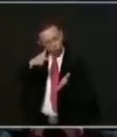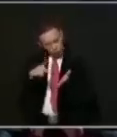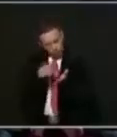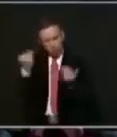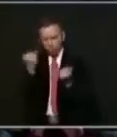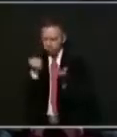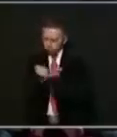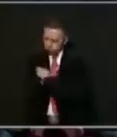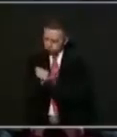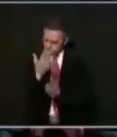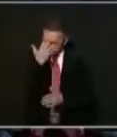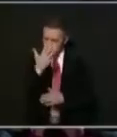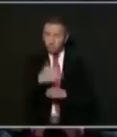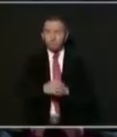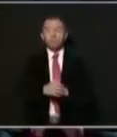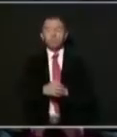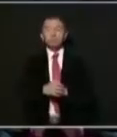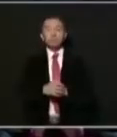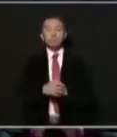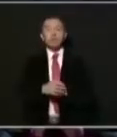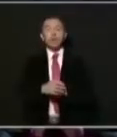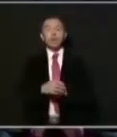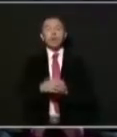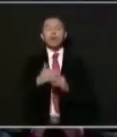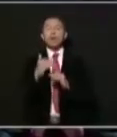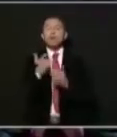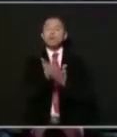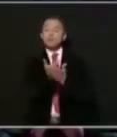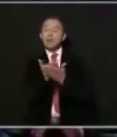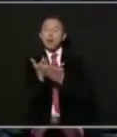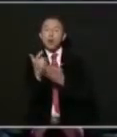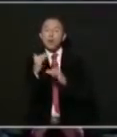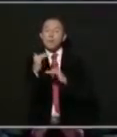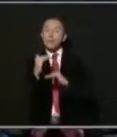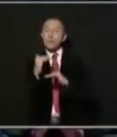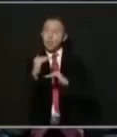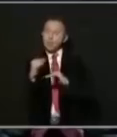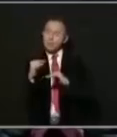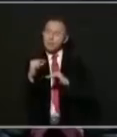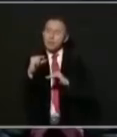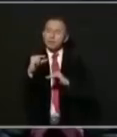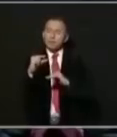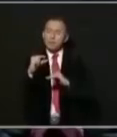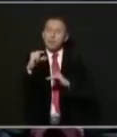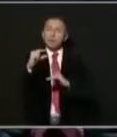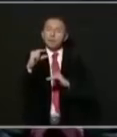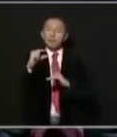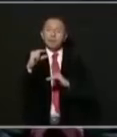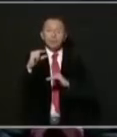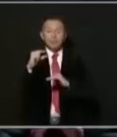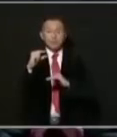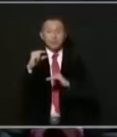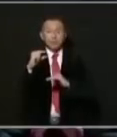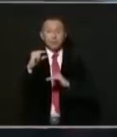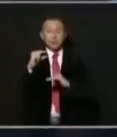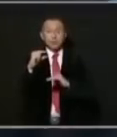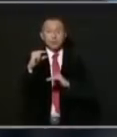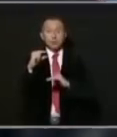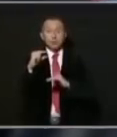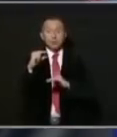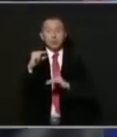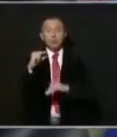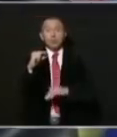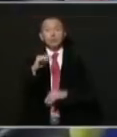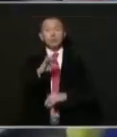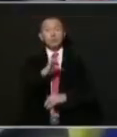los aumentos al salario mínimo nunca se fijarán por abajo